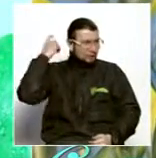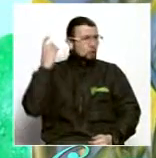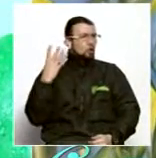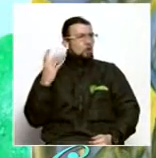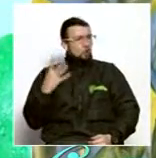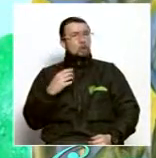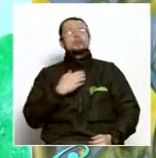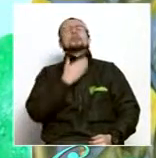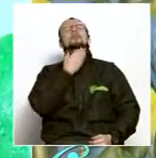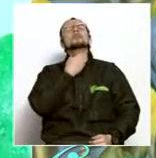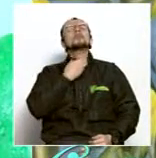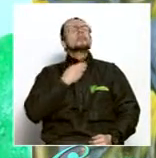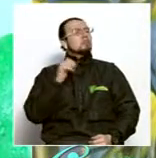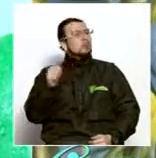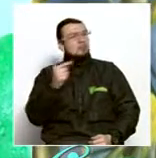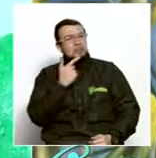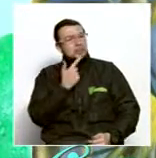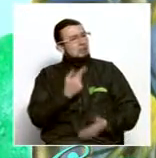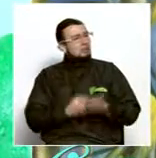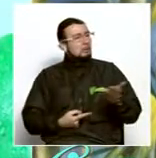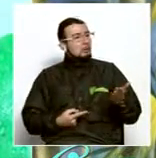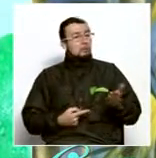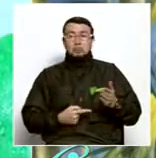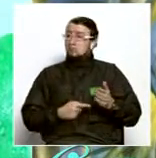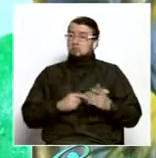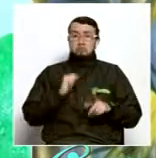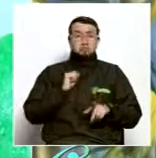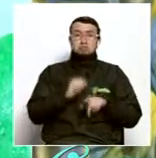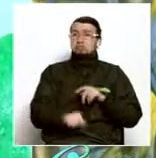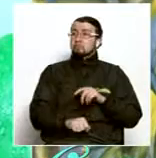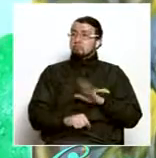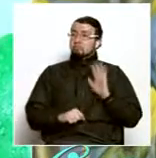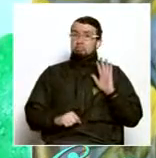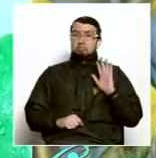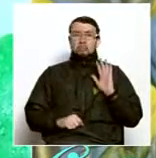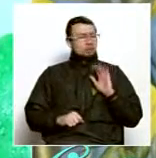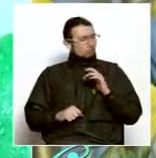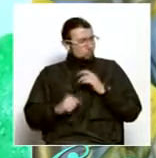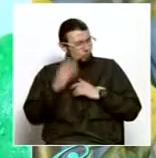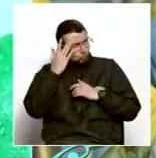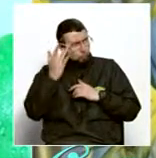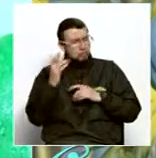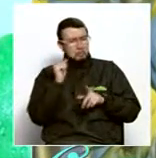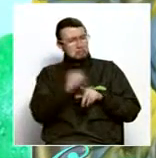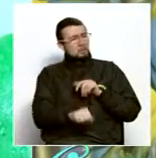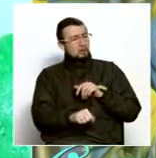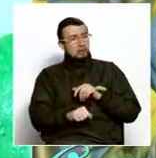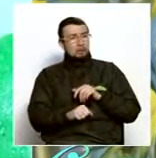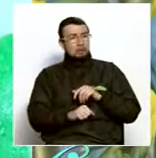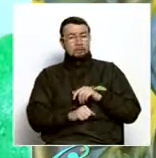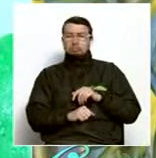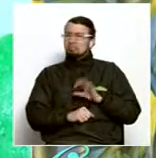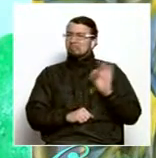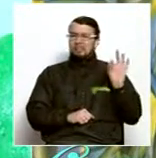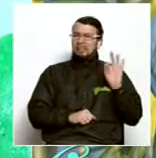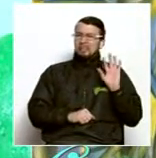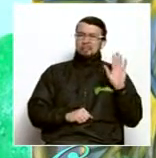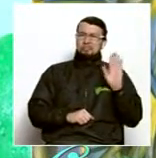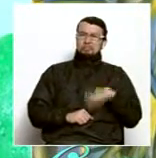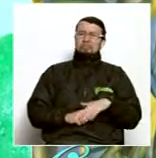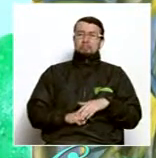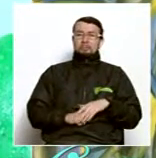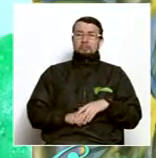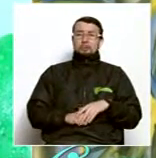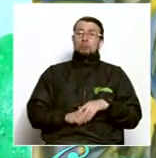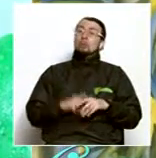dolor de garganta y qué dijeron? No, me pararon bolas. ¿Qué por qué? ¿Qué contestaron? Yo no, que no, que usted